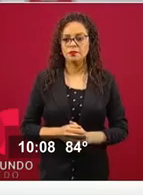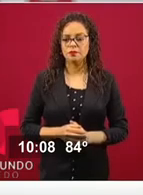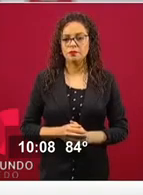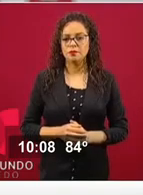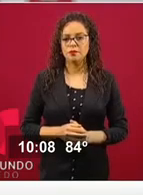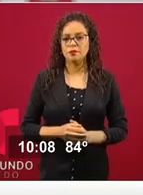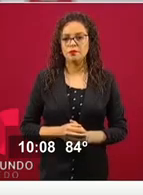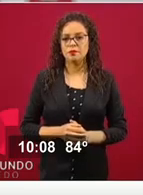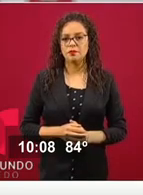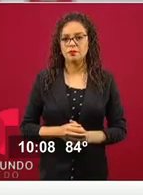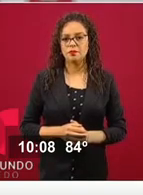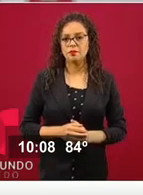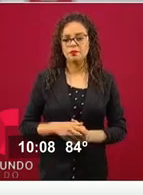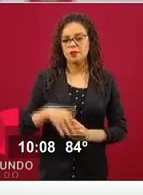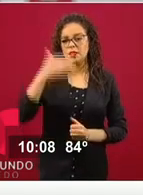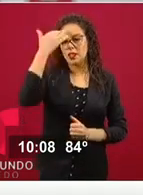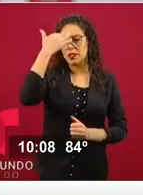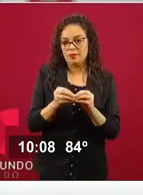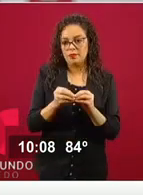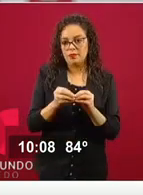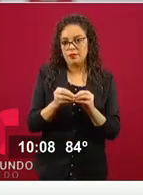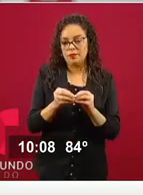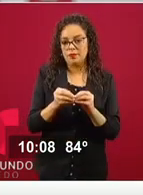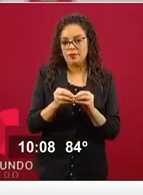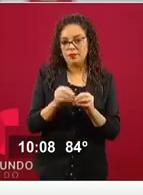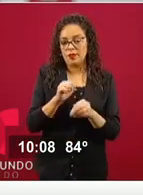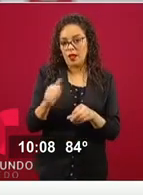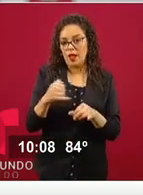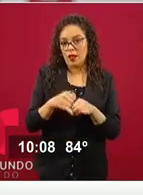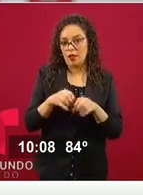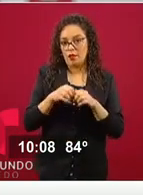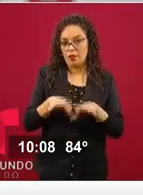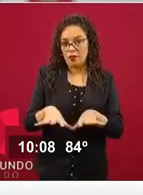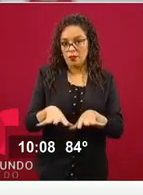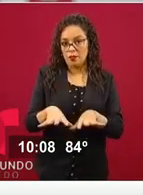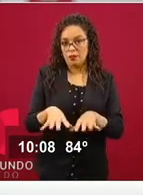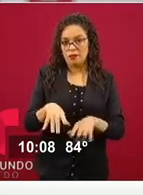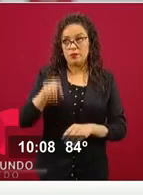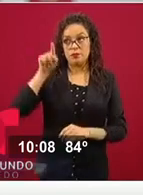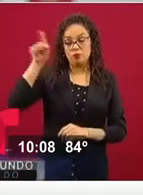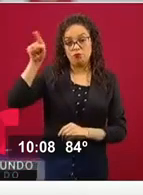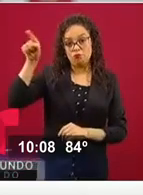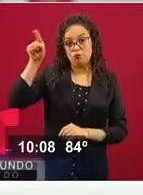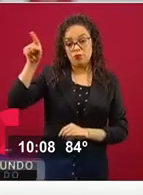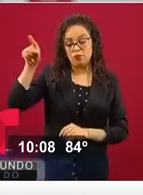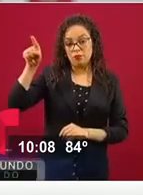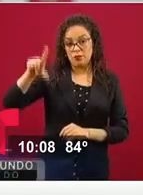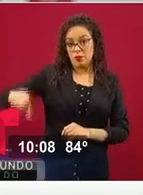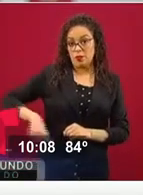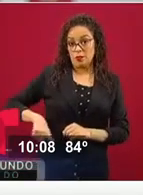y ejecutó dicho plan. El mismo gobierno estadounidense